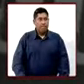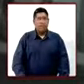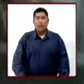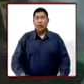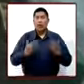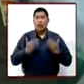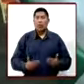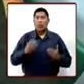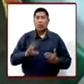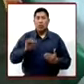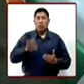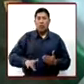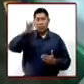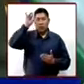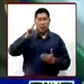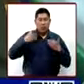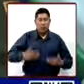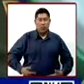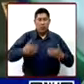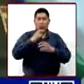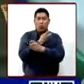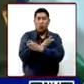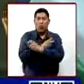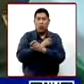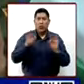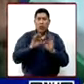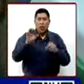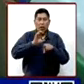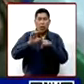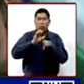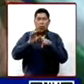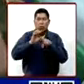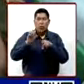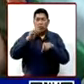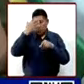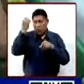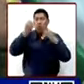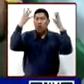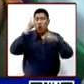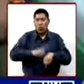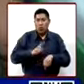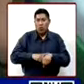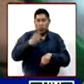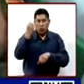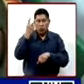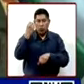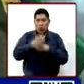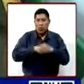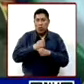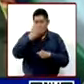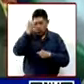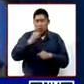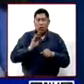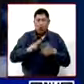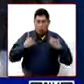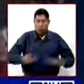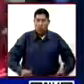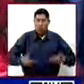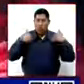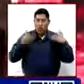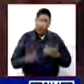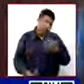hasta el momento no hemos encontrado todavía los restos óseos por el tiempo que ha transcurrido y por que ha sido quemado esos